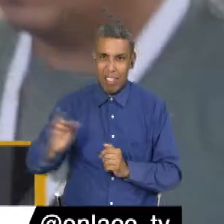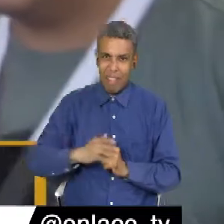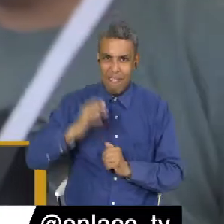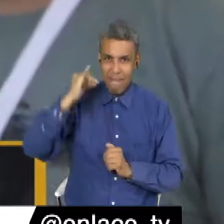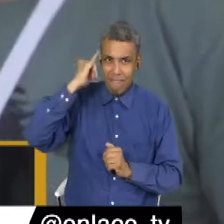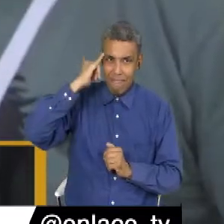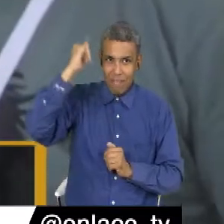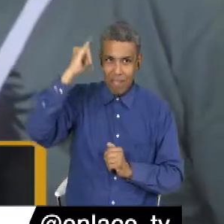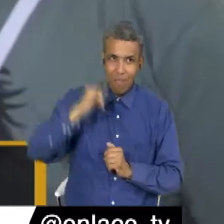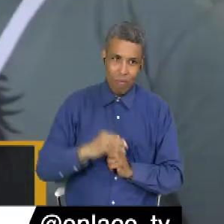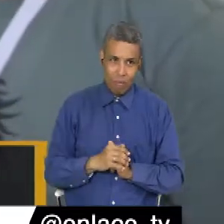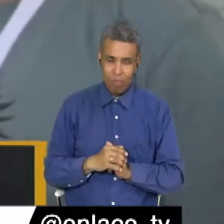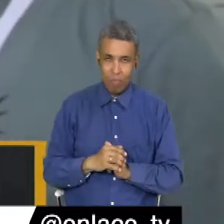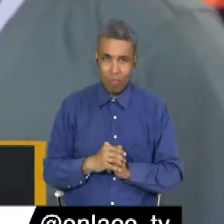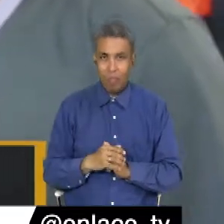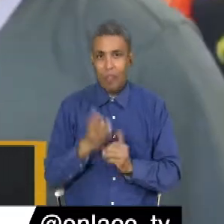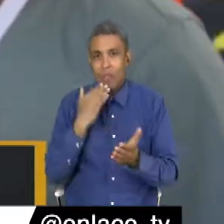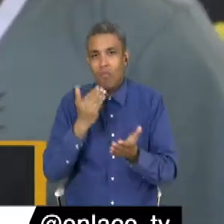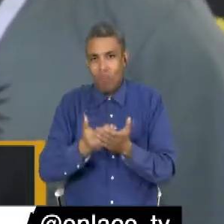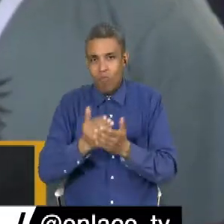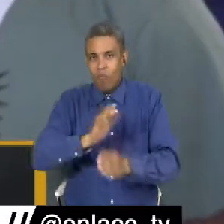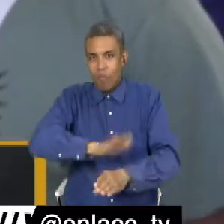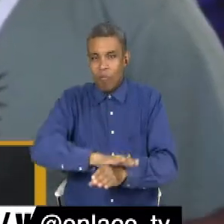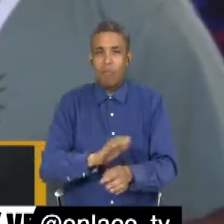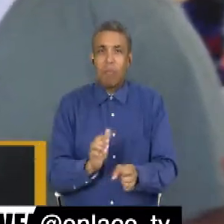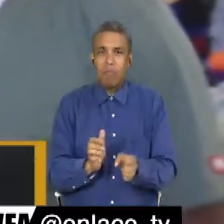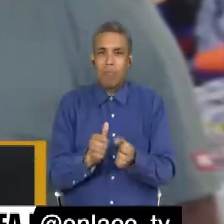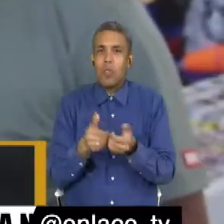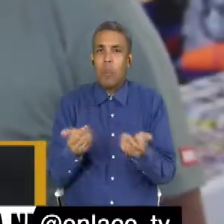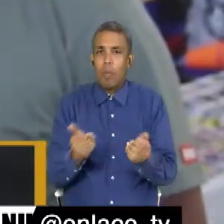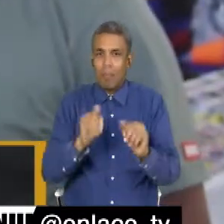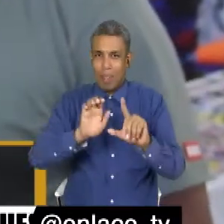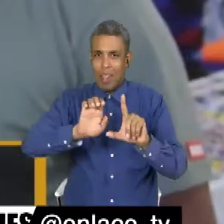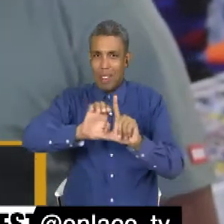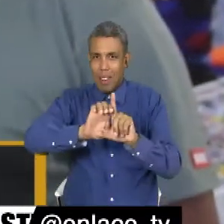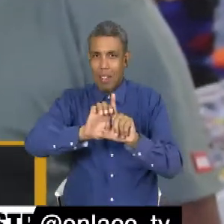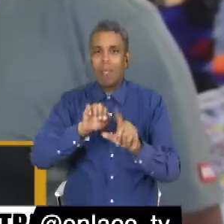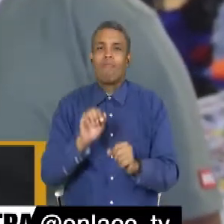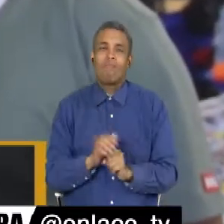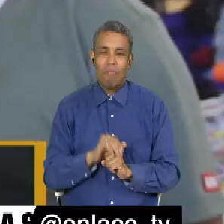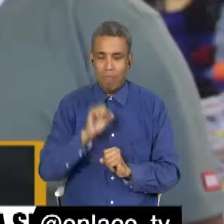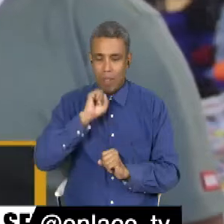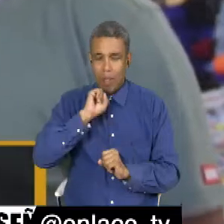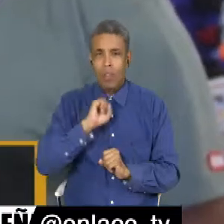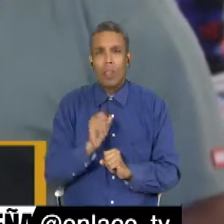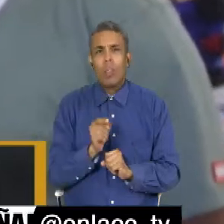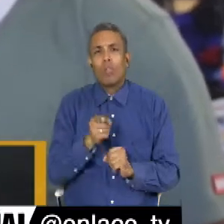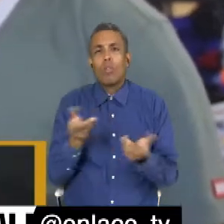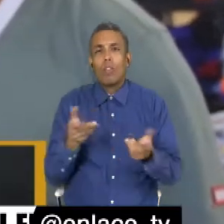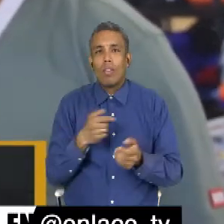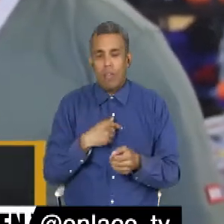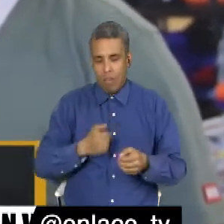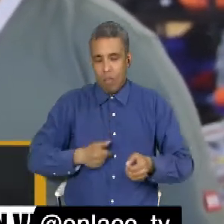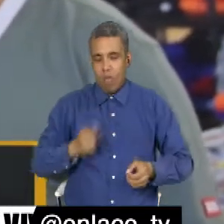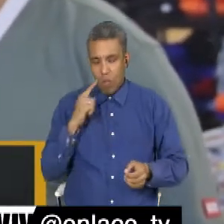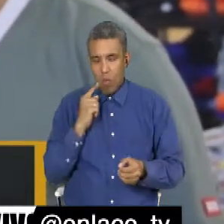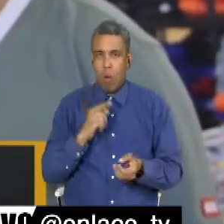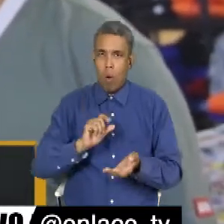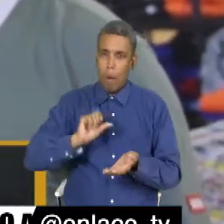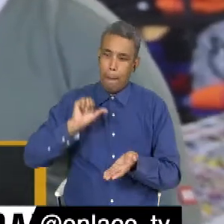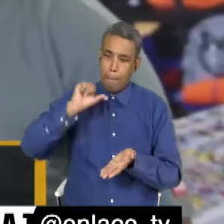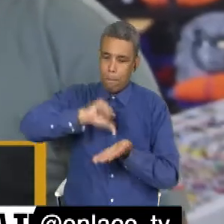en Medellín. Muy buenas tardes para usted, bienvenido a Enlace Noticias. ¿De dónde viene? De Bogotá. ¿Su nombre, por favor? Rolando